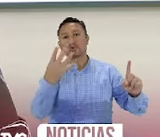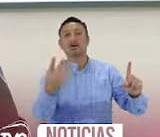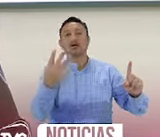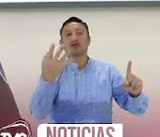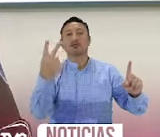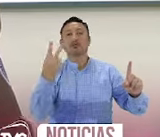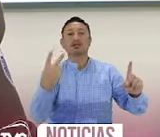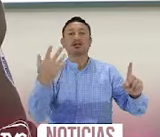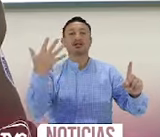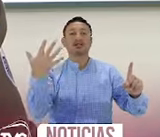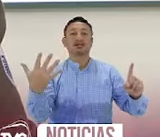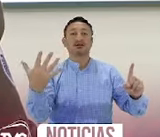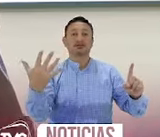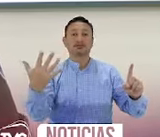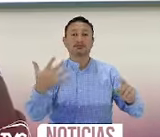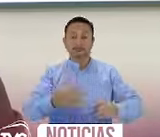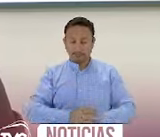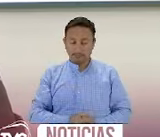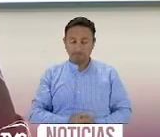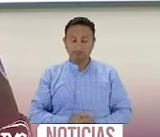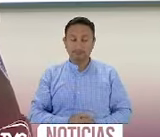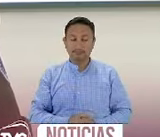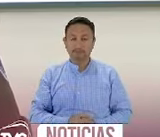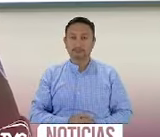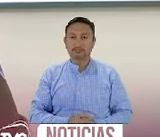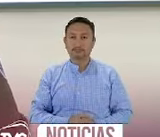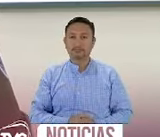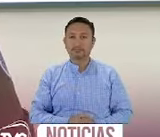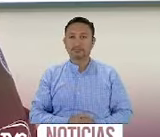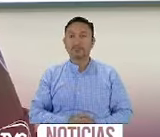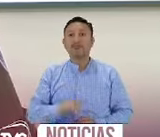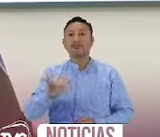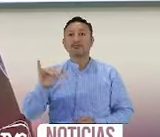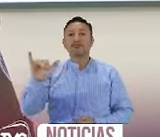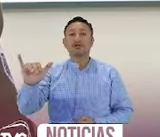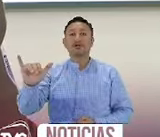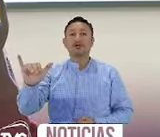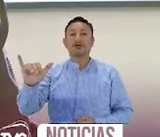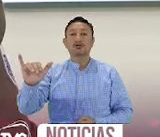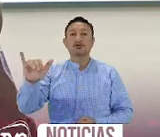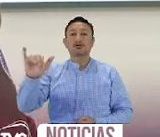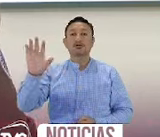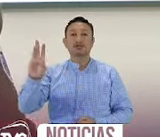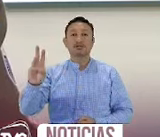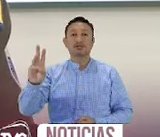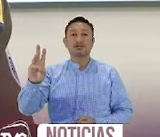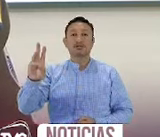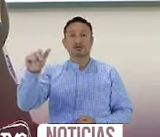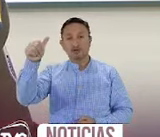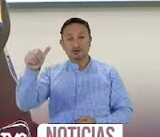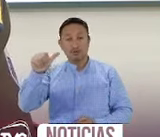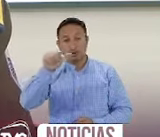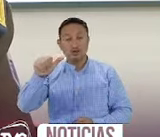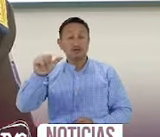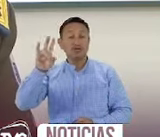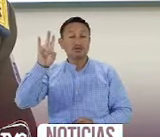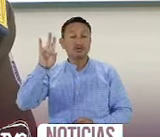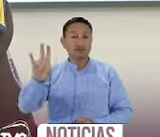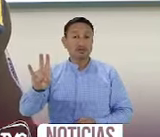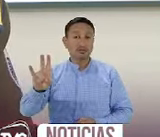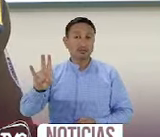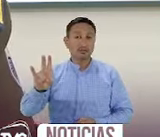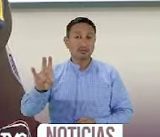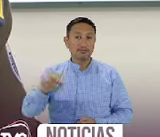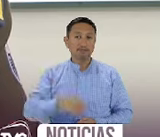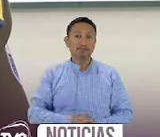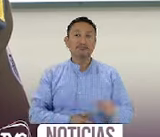dígito 4, viernes 22, dígito 5, sábado 23, dígito 6, domingo 24, dígito 7,